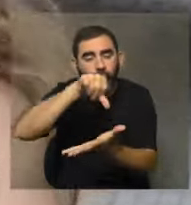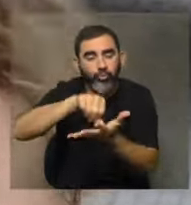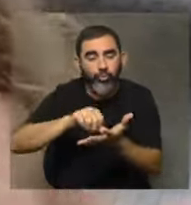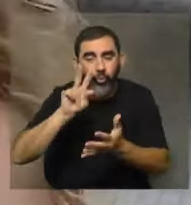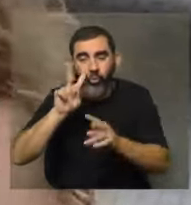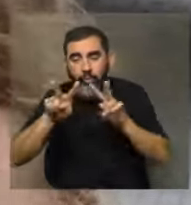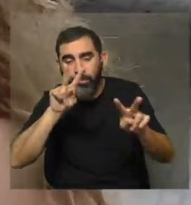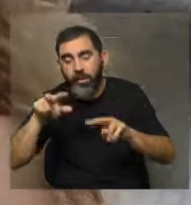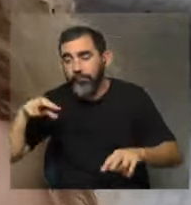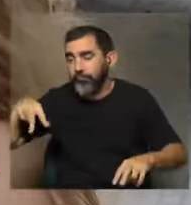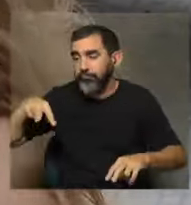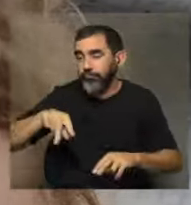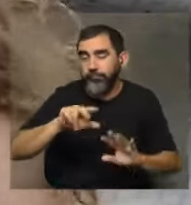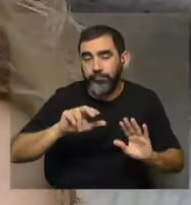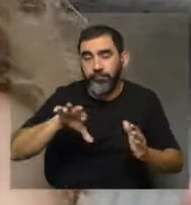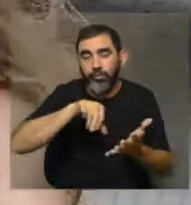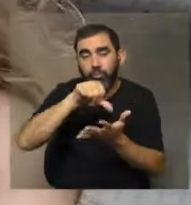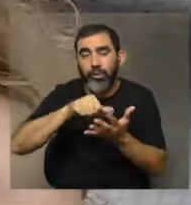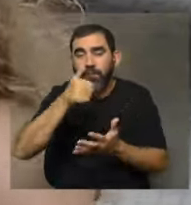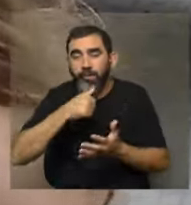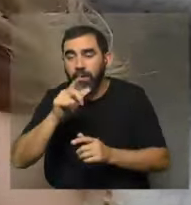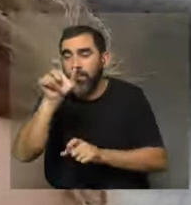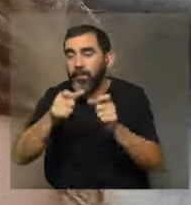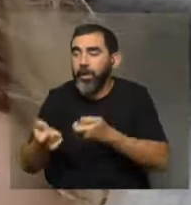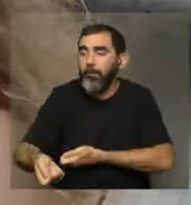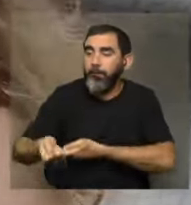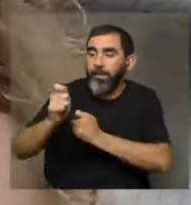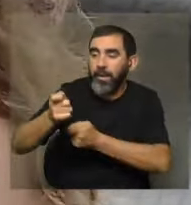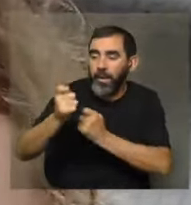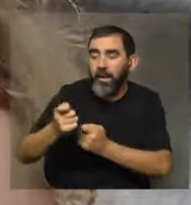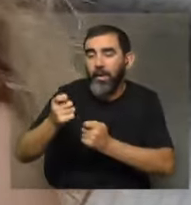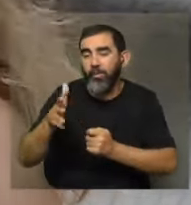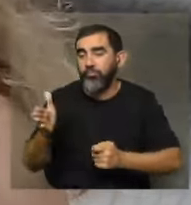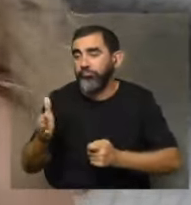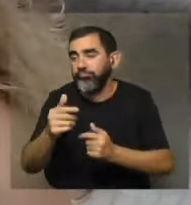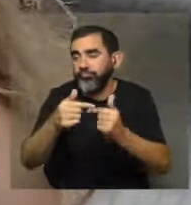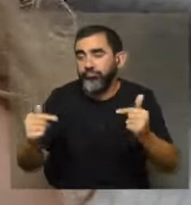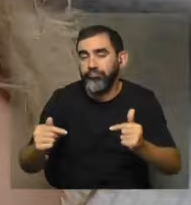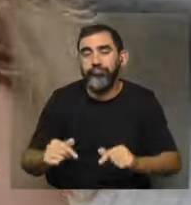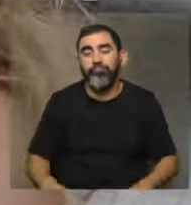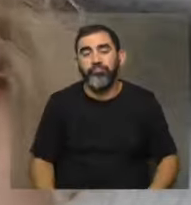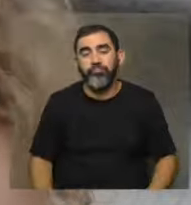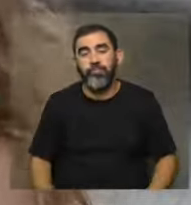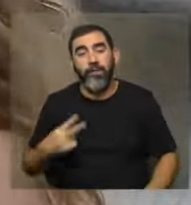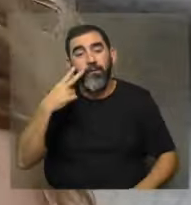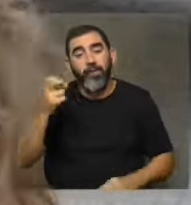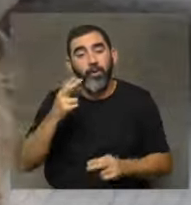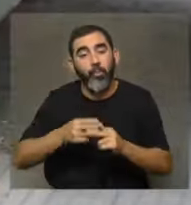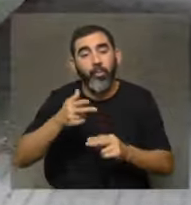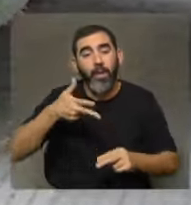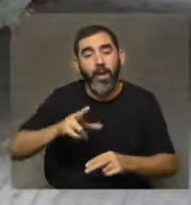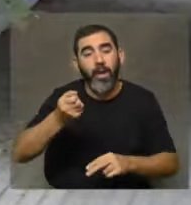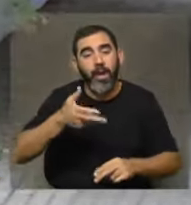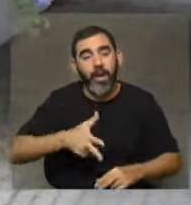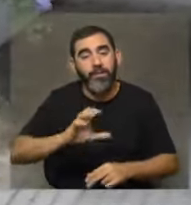cuando cuando va caminando por ahí no la gente pescando todo ese folclore que que es alucinante el bar elcha El barcha te